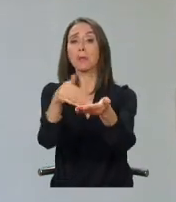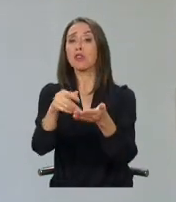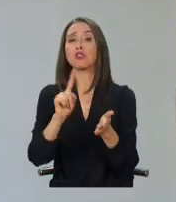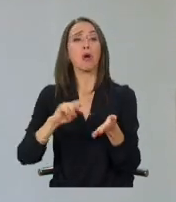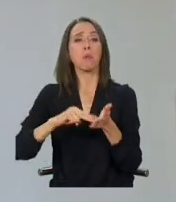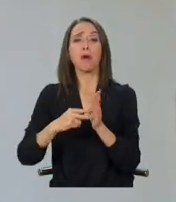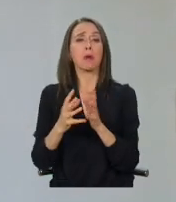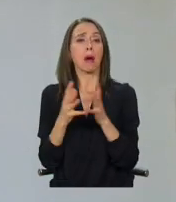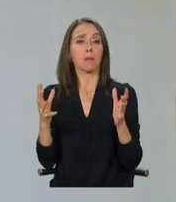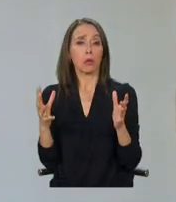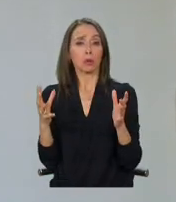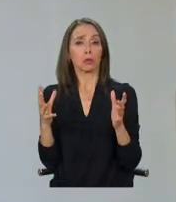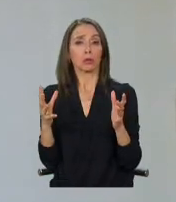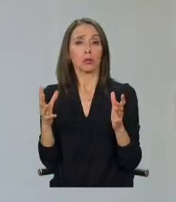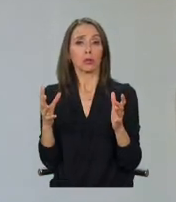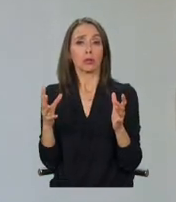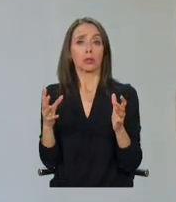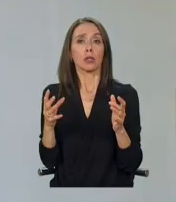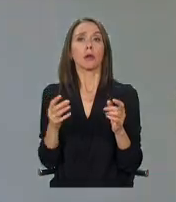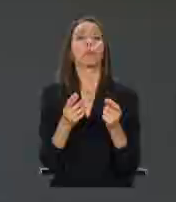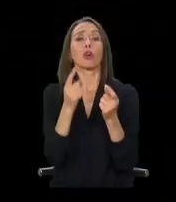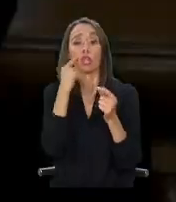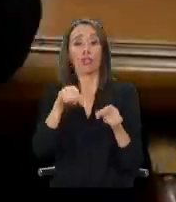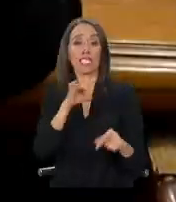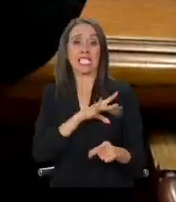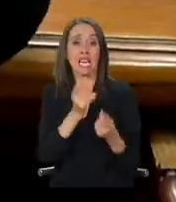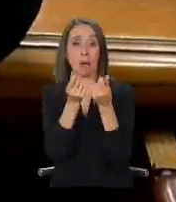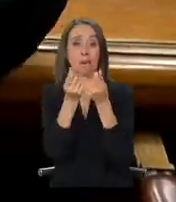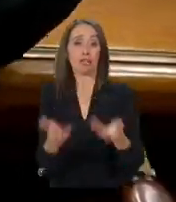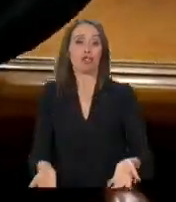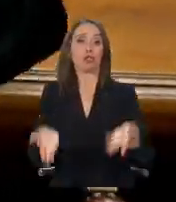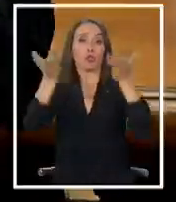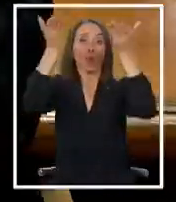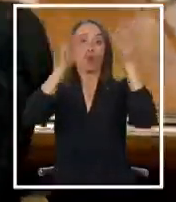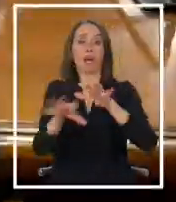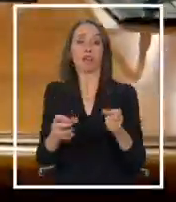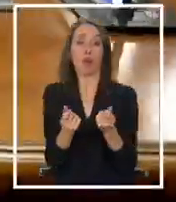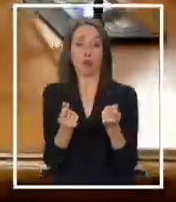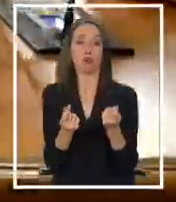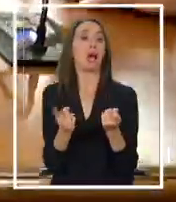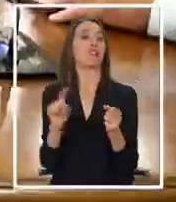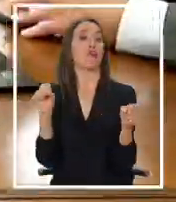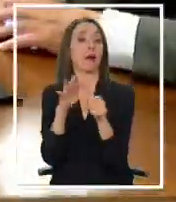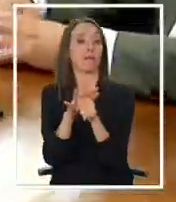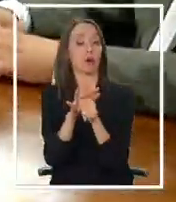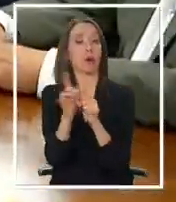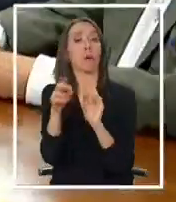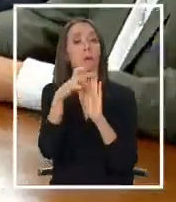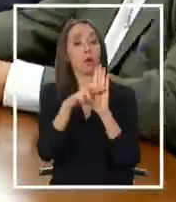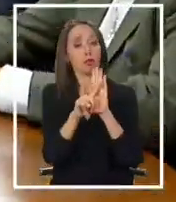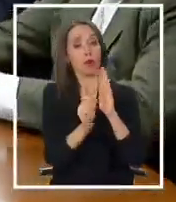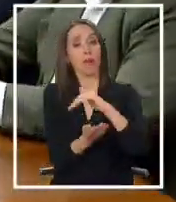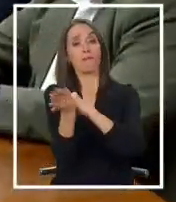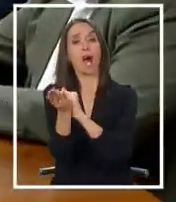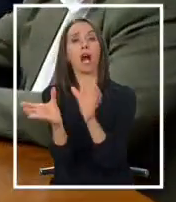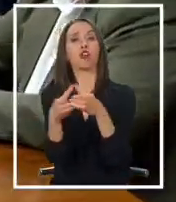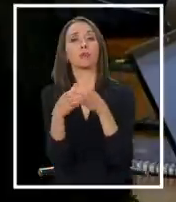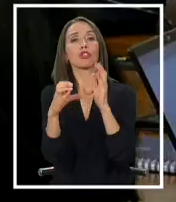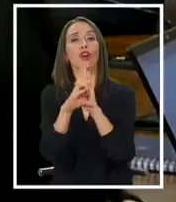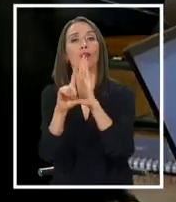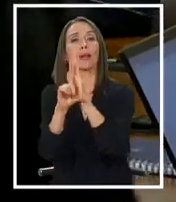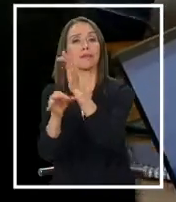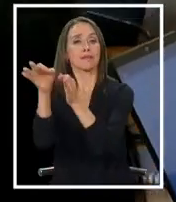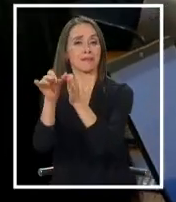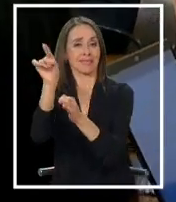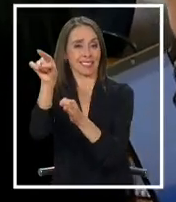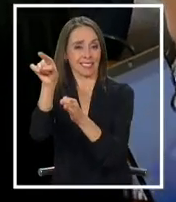mi parecer, en una escalada inflacionaria. Nueva alternativa que tendrá que ser evaluada por la Comisión de Constitución, que